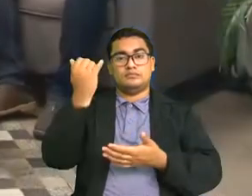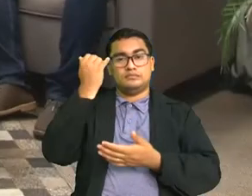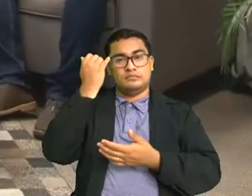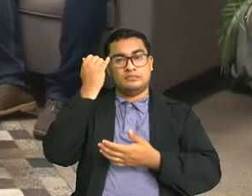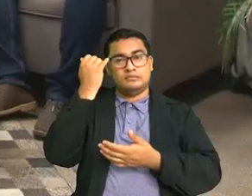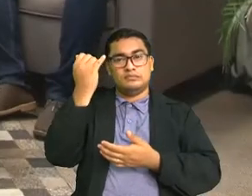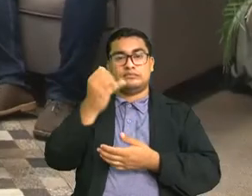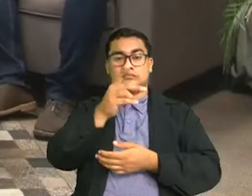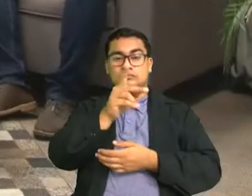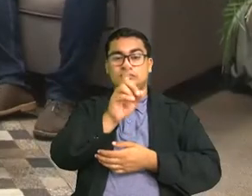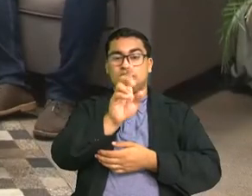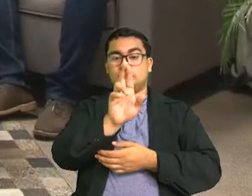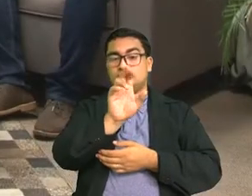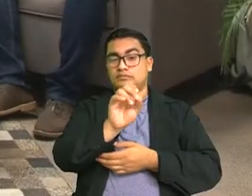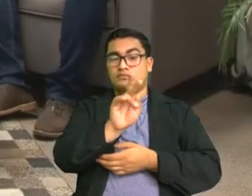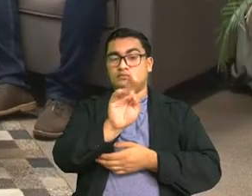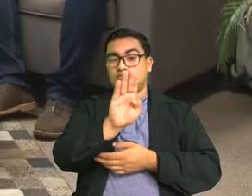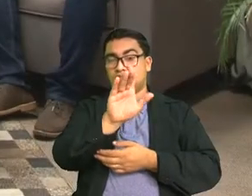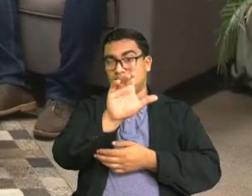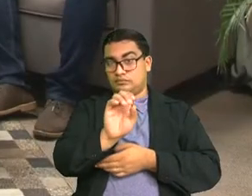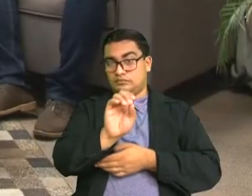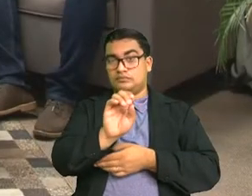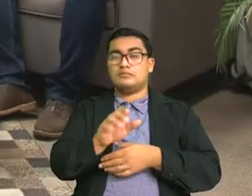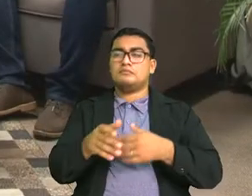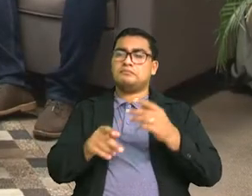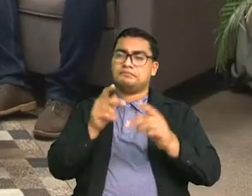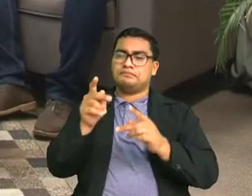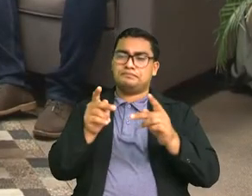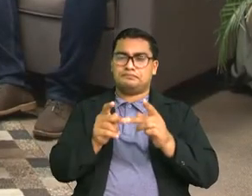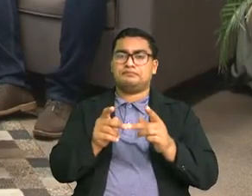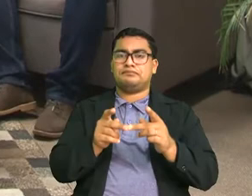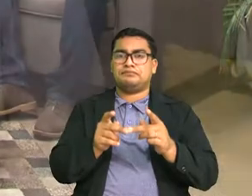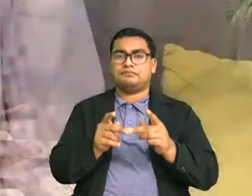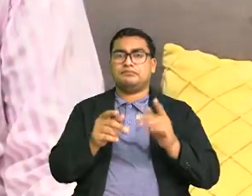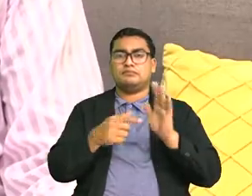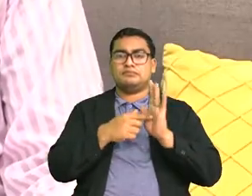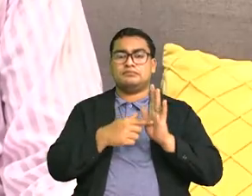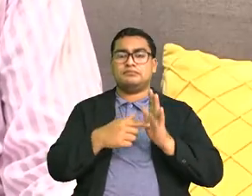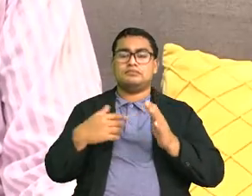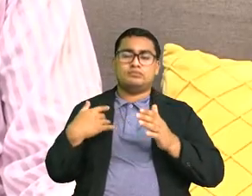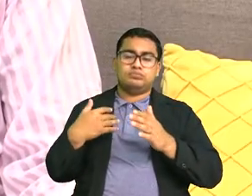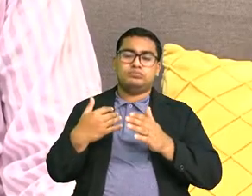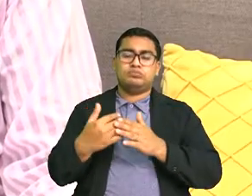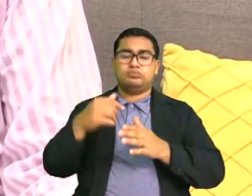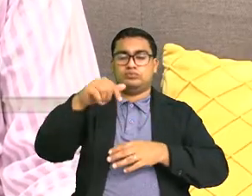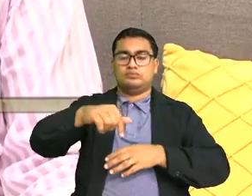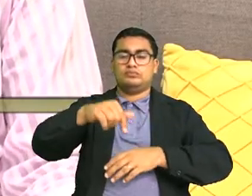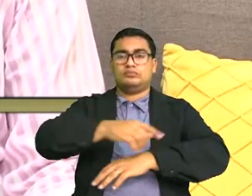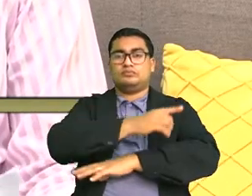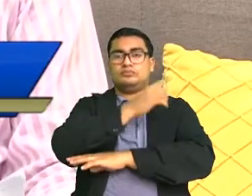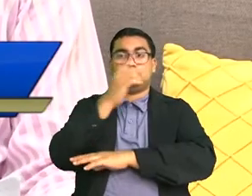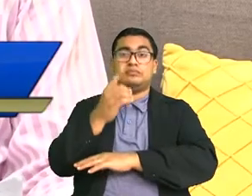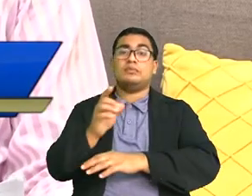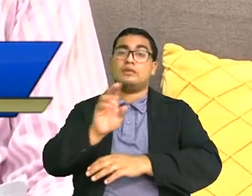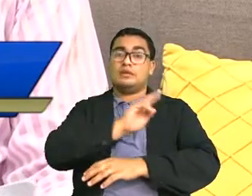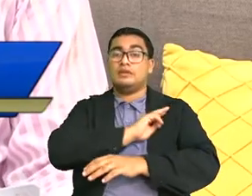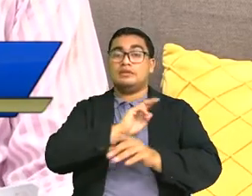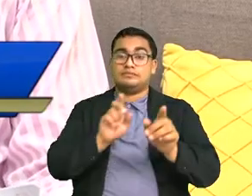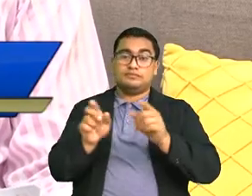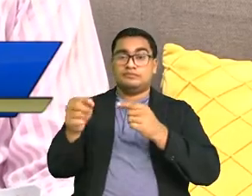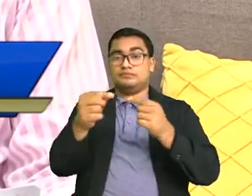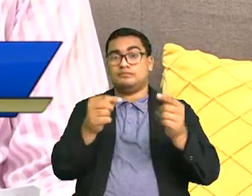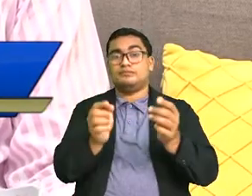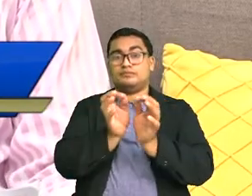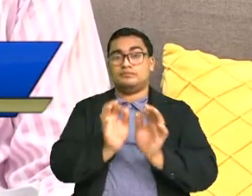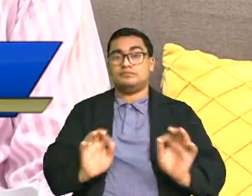falta ha sido exitoso podríamos decir el día de hoy que ha sido muy exitoso es decir hay estrategias bien puntuales que han